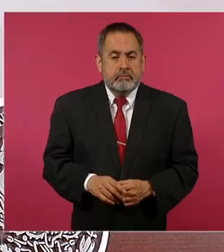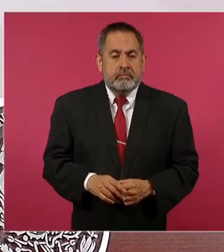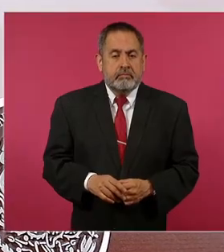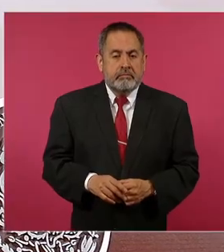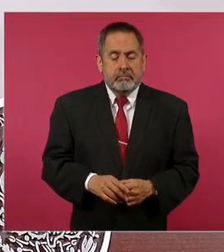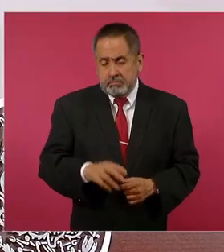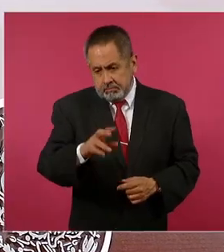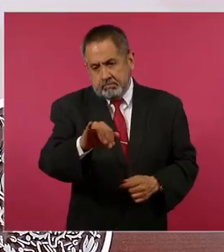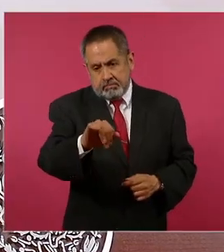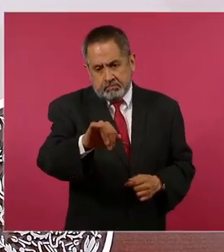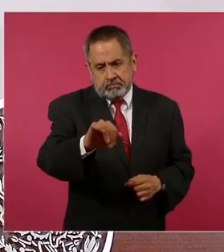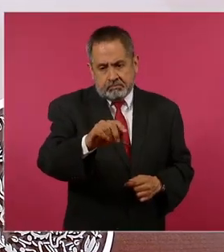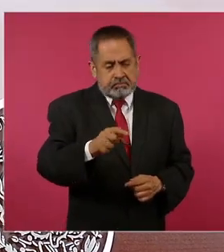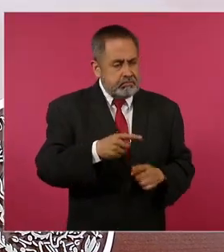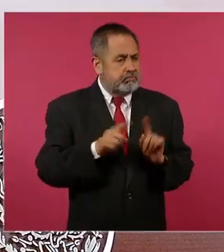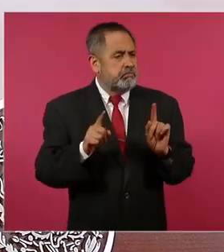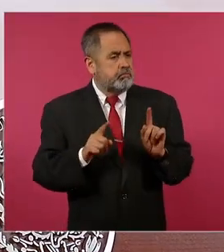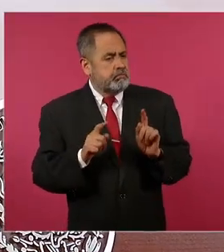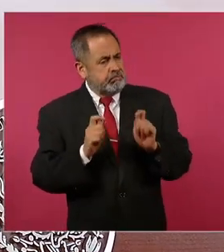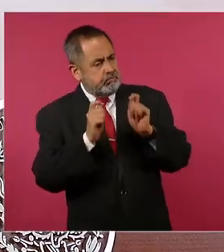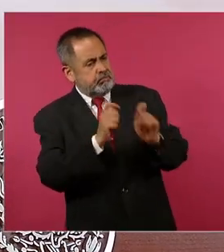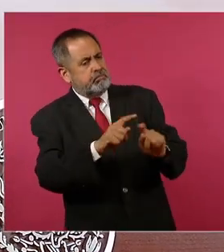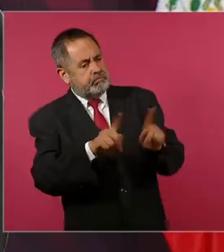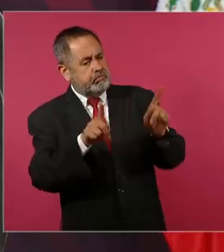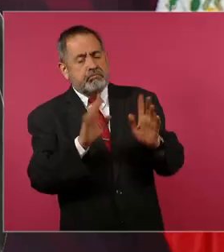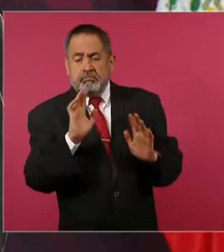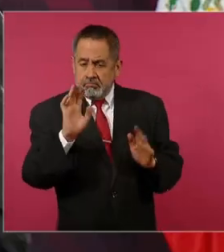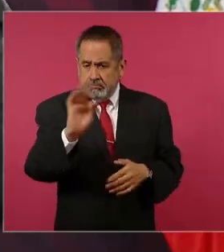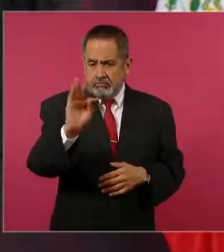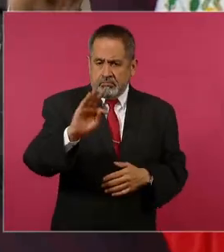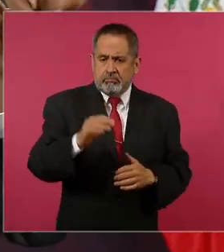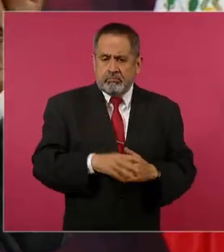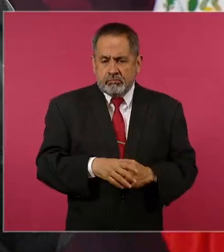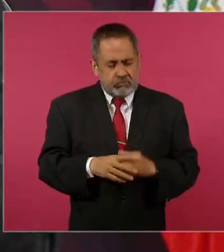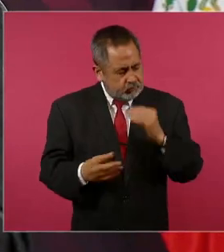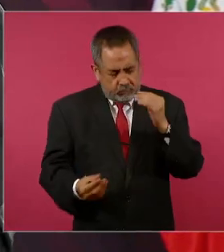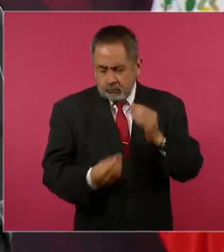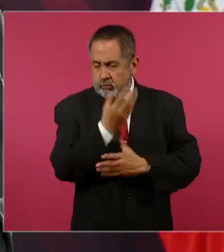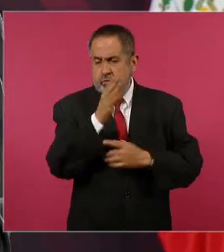sí, un distintivo, ¿no?, de lo nuevo,